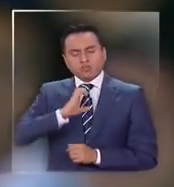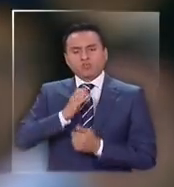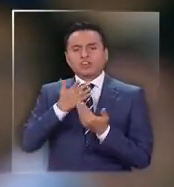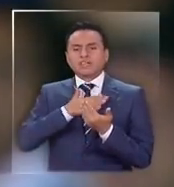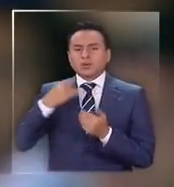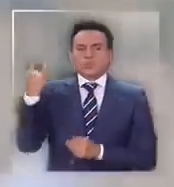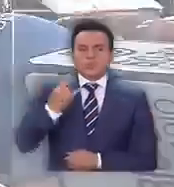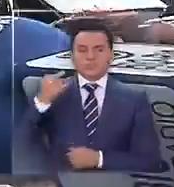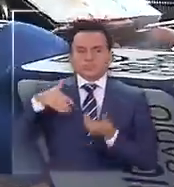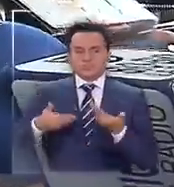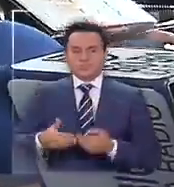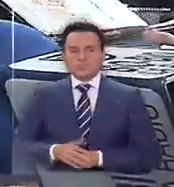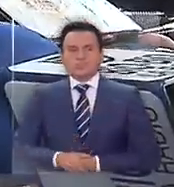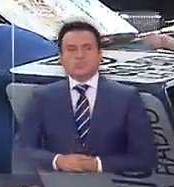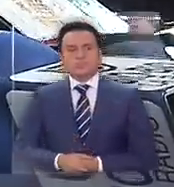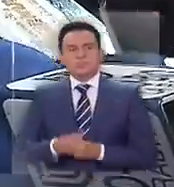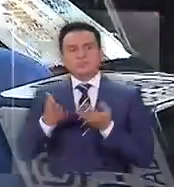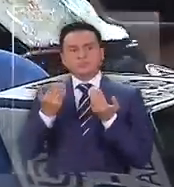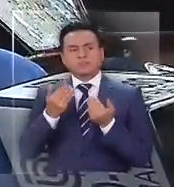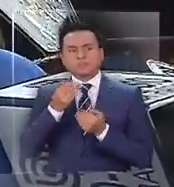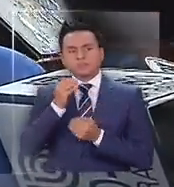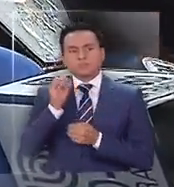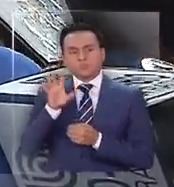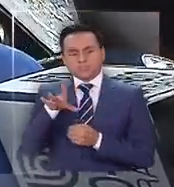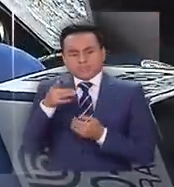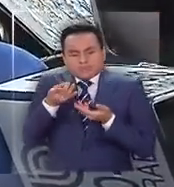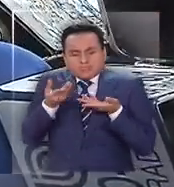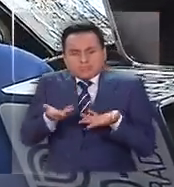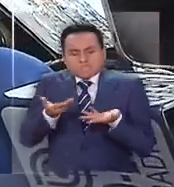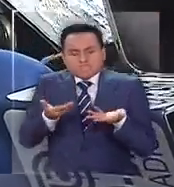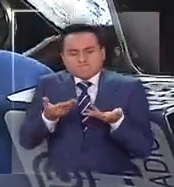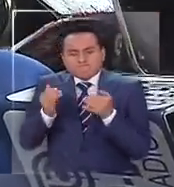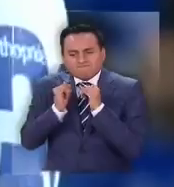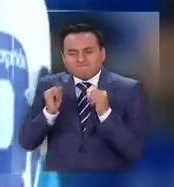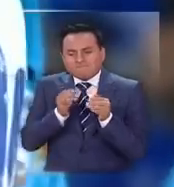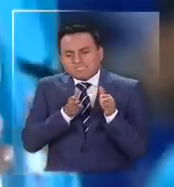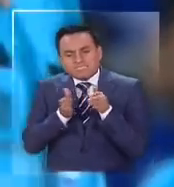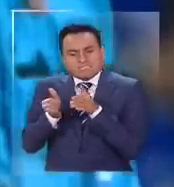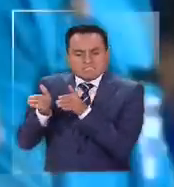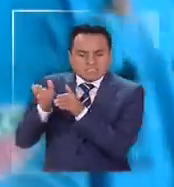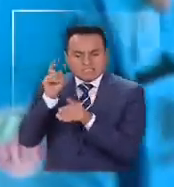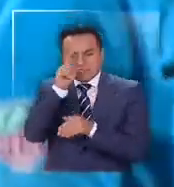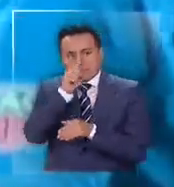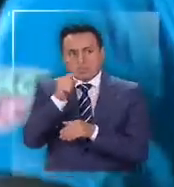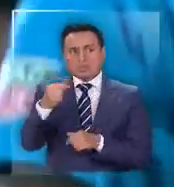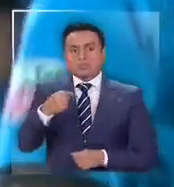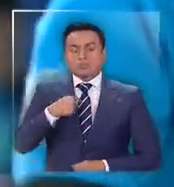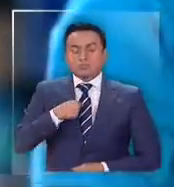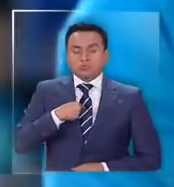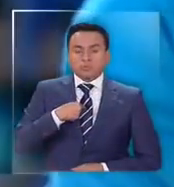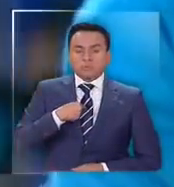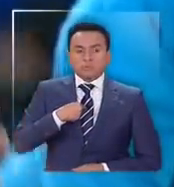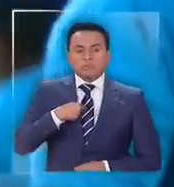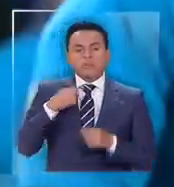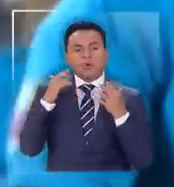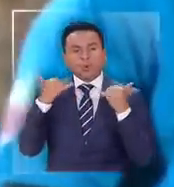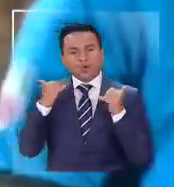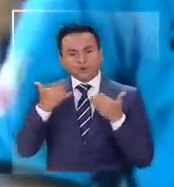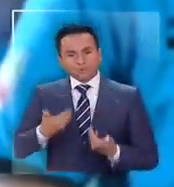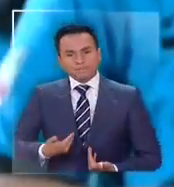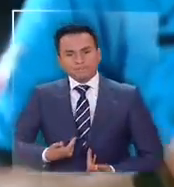lo antes posible. Prácticamente nos encontramos un poco a la deriva y yo como